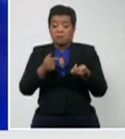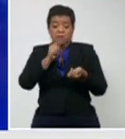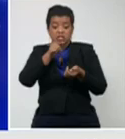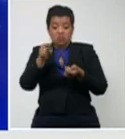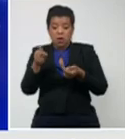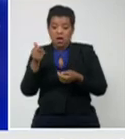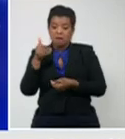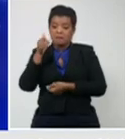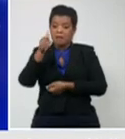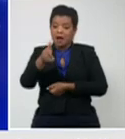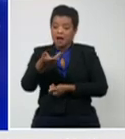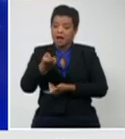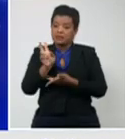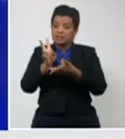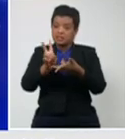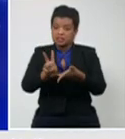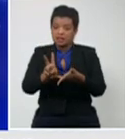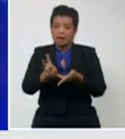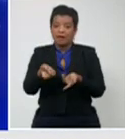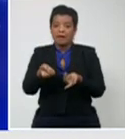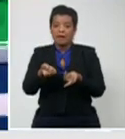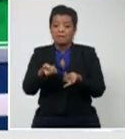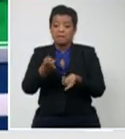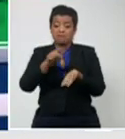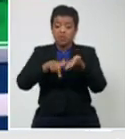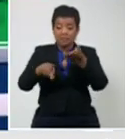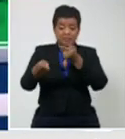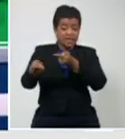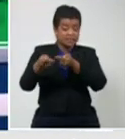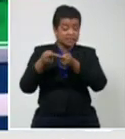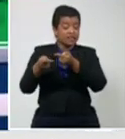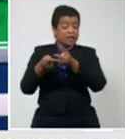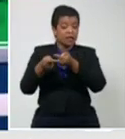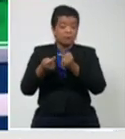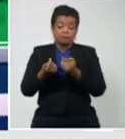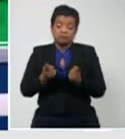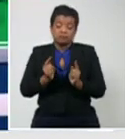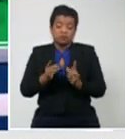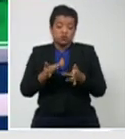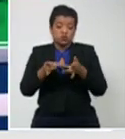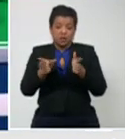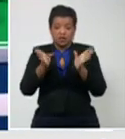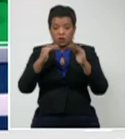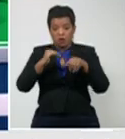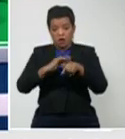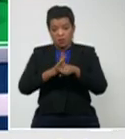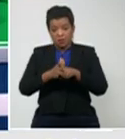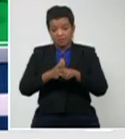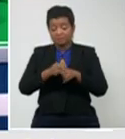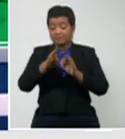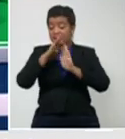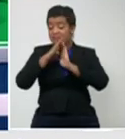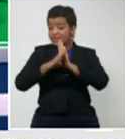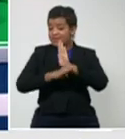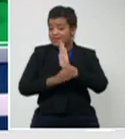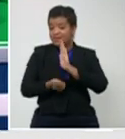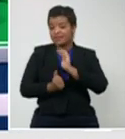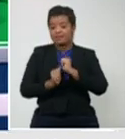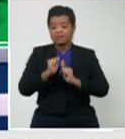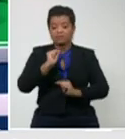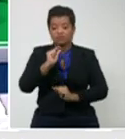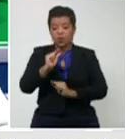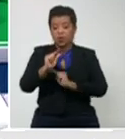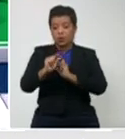tenía provincias con transmisión cercanas a él. Sin embargo, un grupo de medidas que se fueron aplicando, también